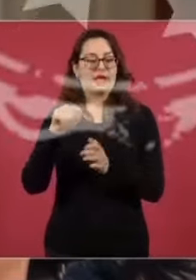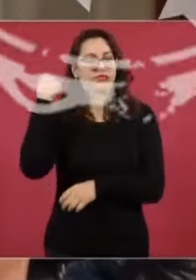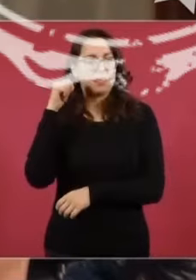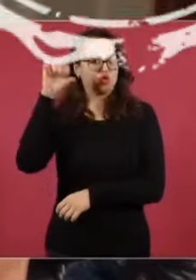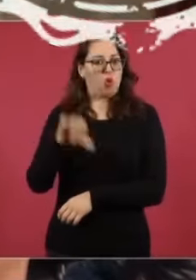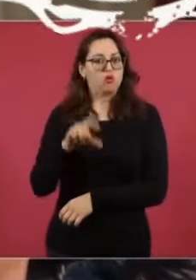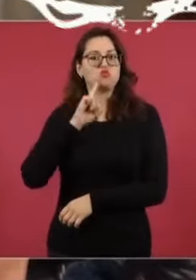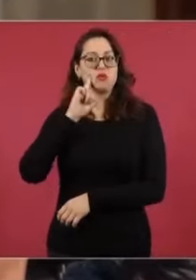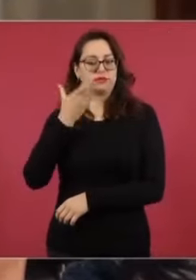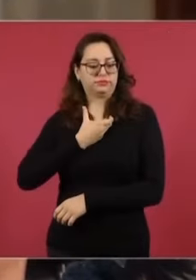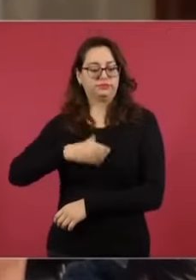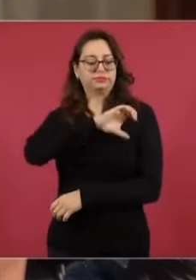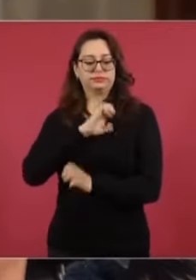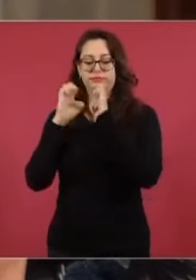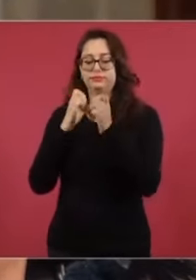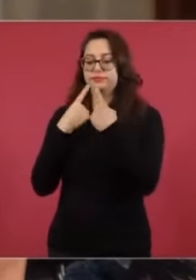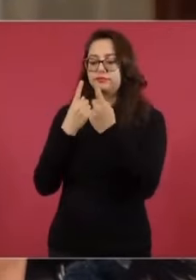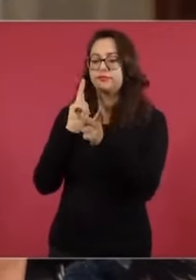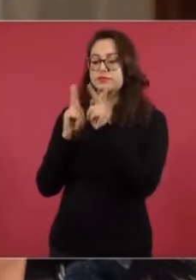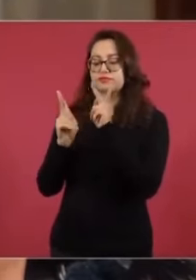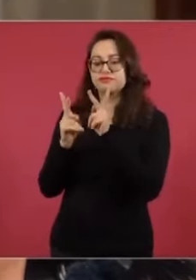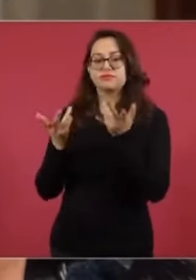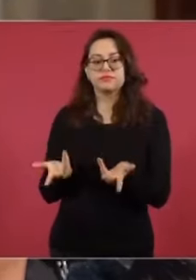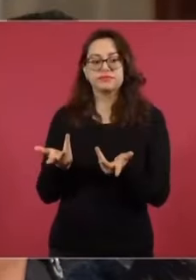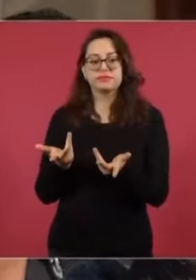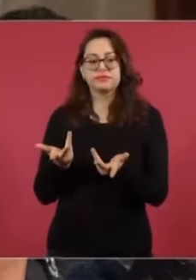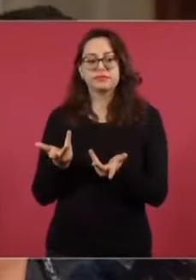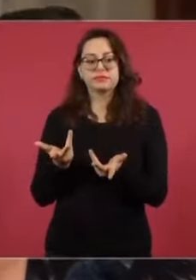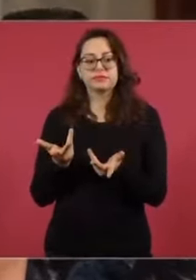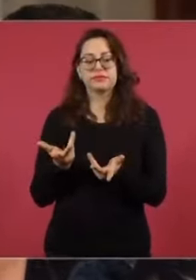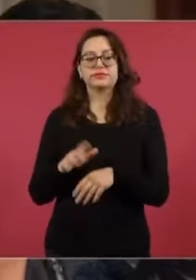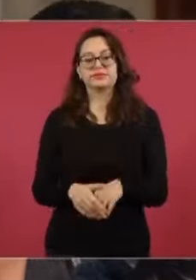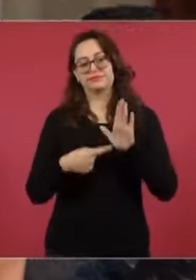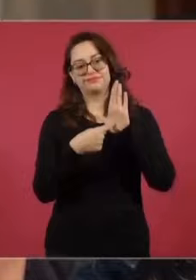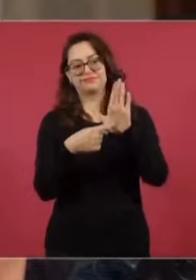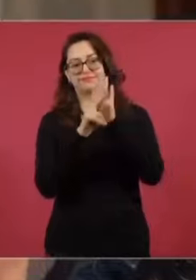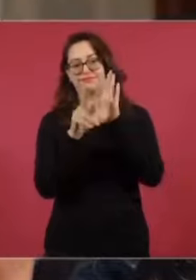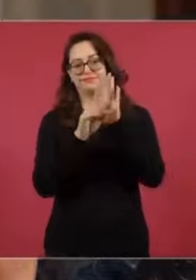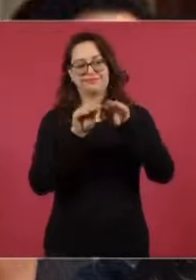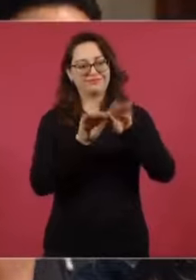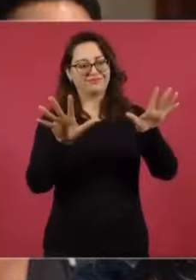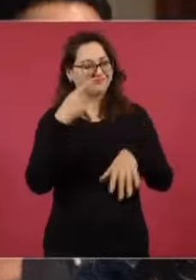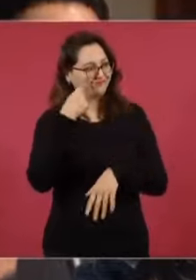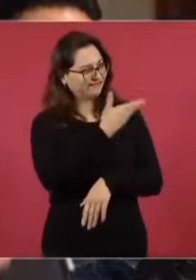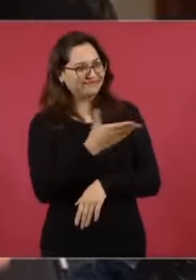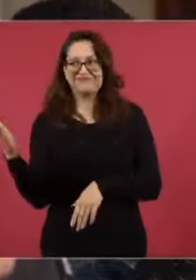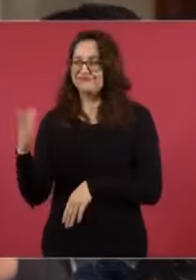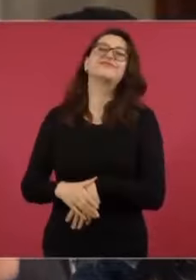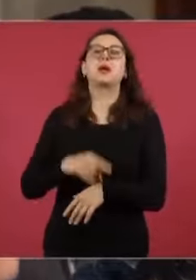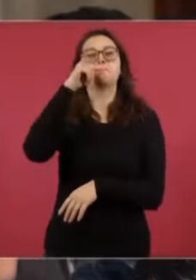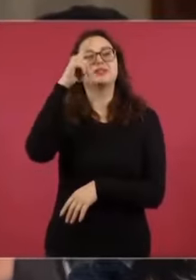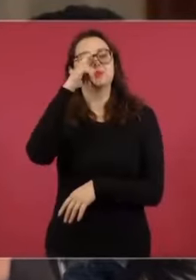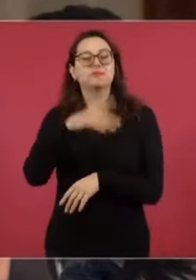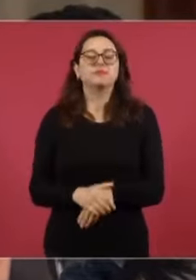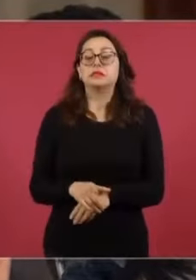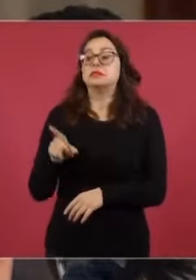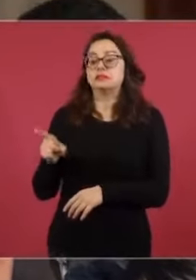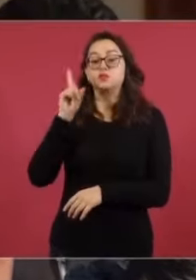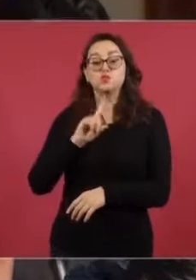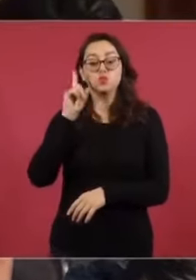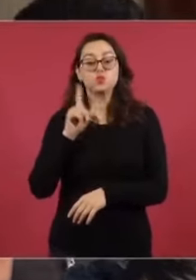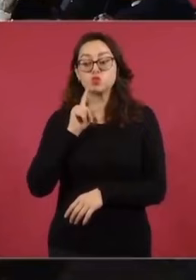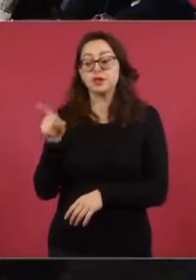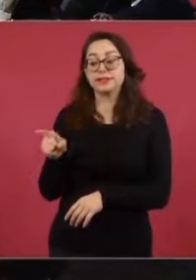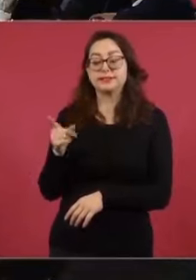el tema de lo que es la revocación de mandato, que ella se va a someter al tercer año. De hecho, le presumo aquí la portada del periódico. Y también ella le